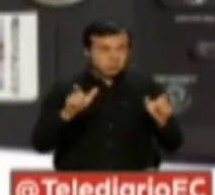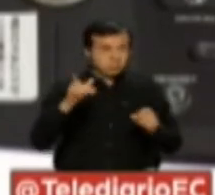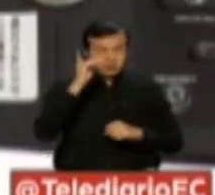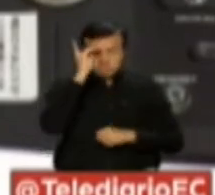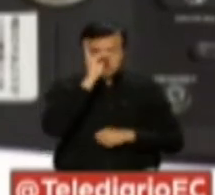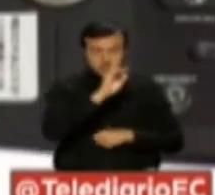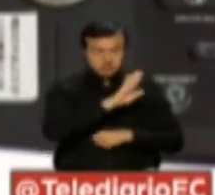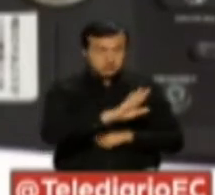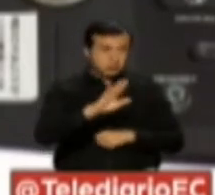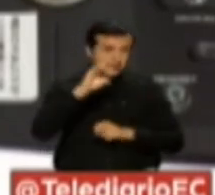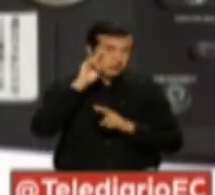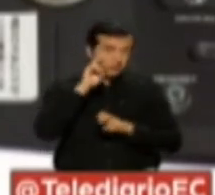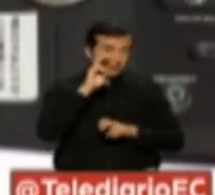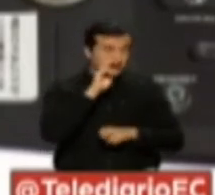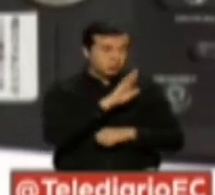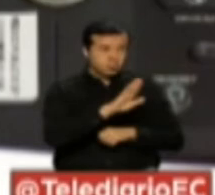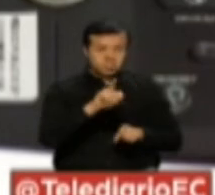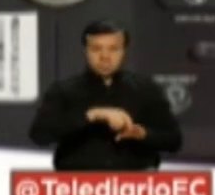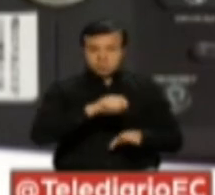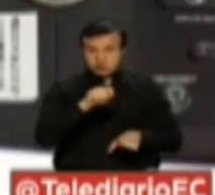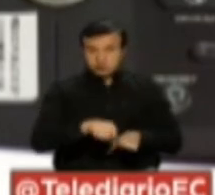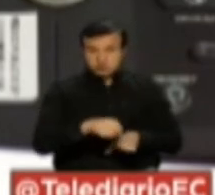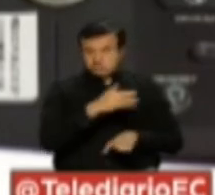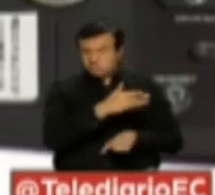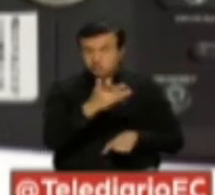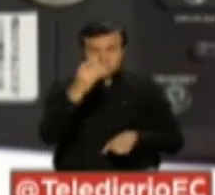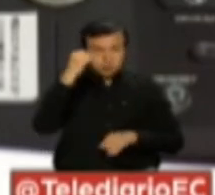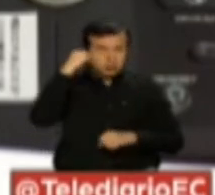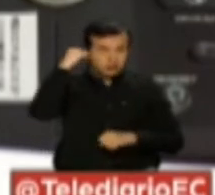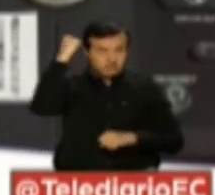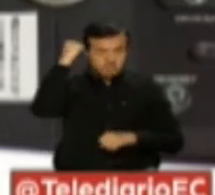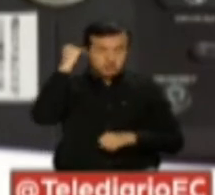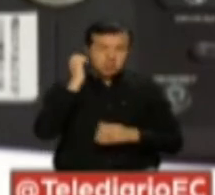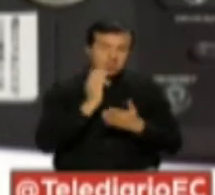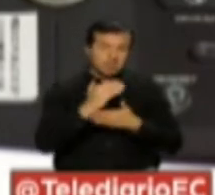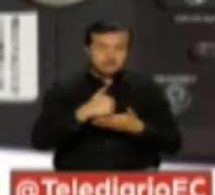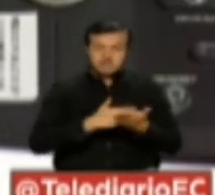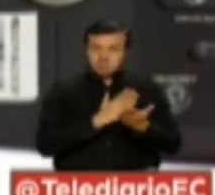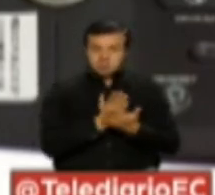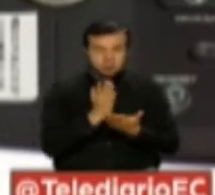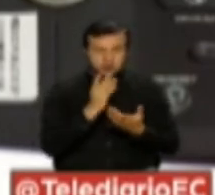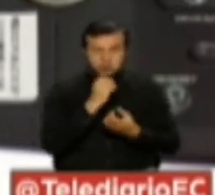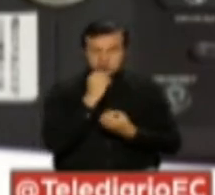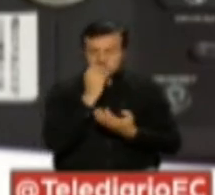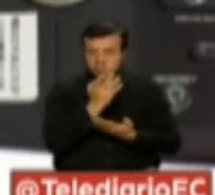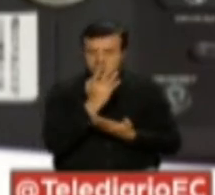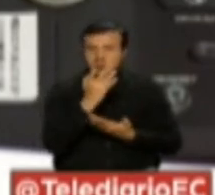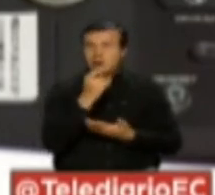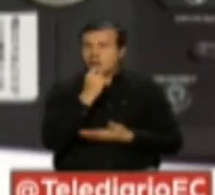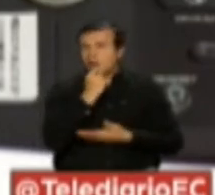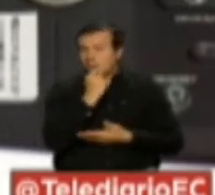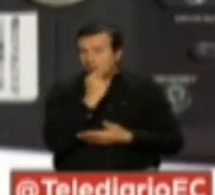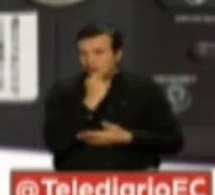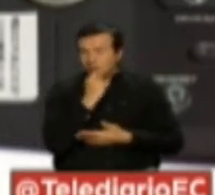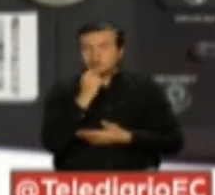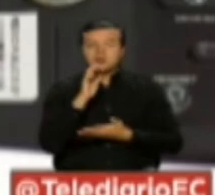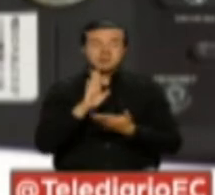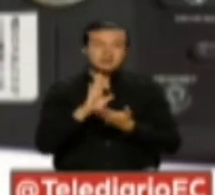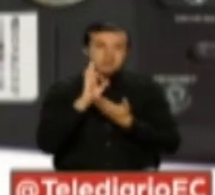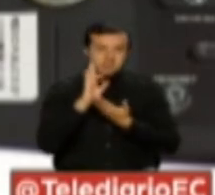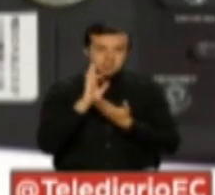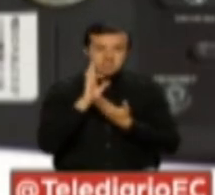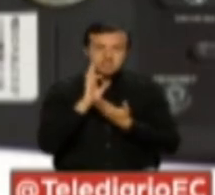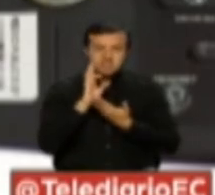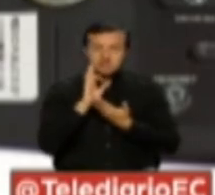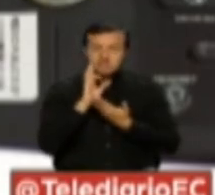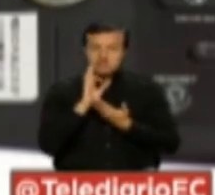cuales se investiga y sus abogados, que ellos tienen todo el derecho de acceder inmediatamente. Ahora, las grabaciones, los testimonios no, que en se